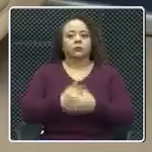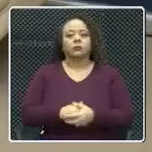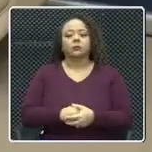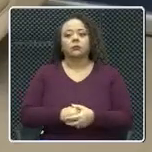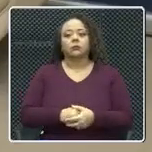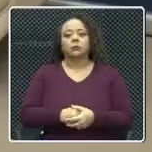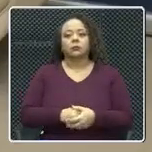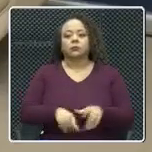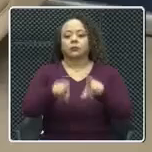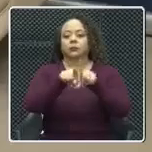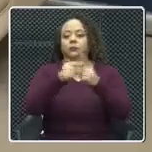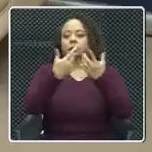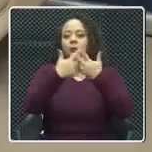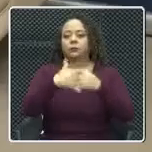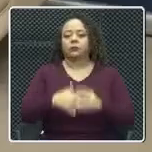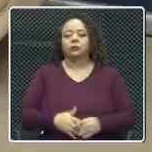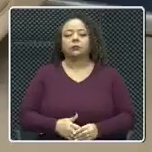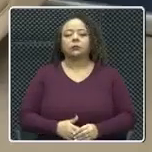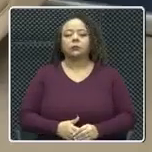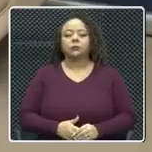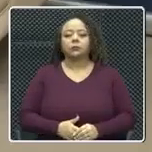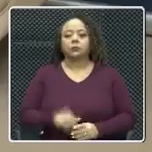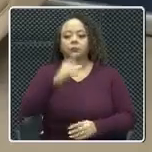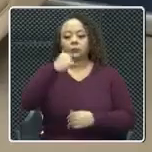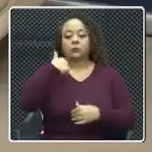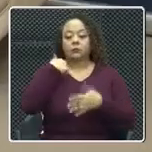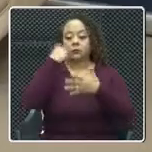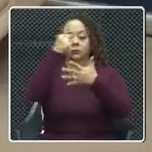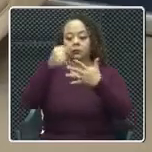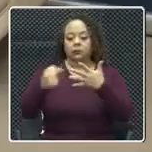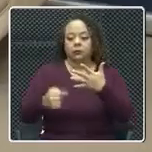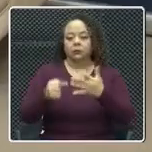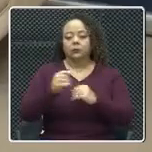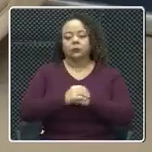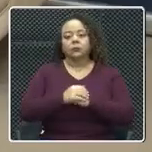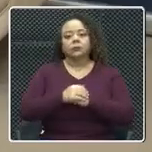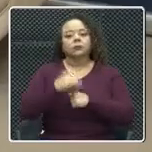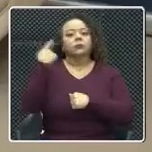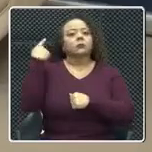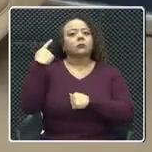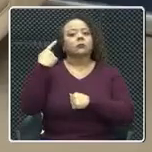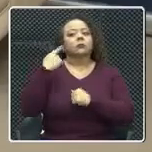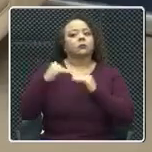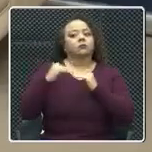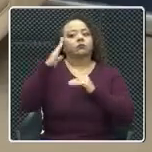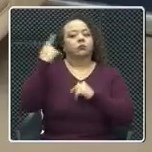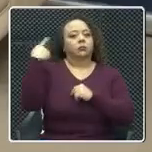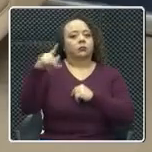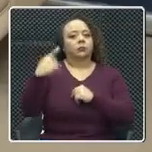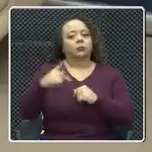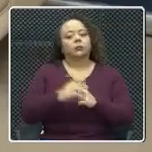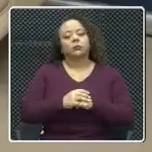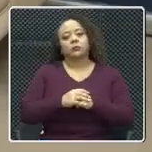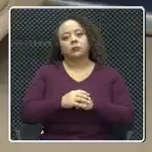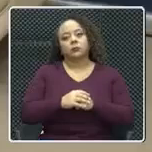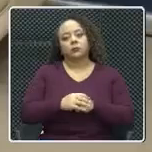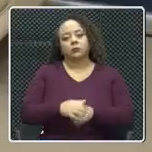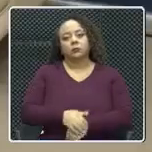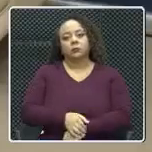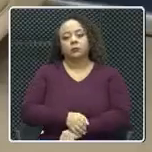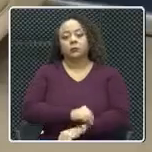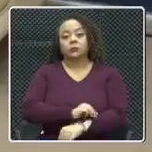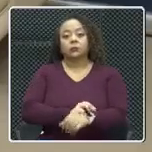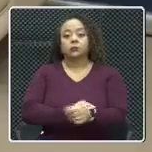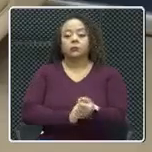también en la empresa. Y hay, obviamente, factores de un alto riesgo, ¿verdad?, a